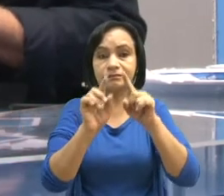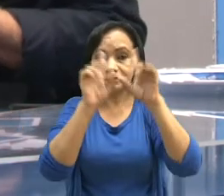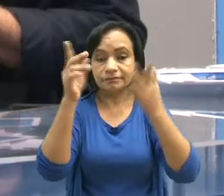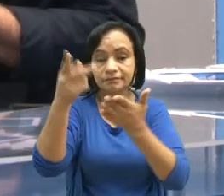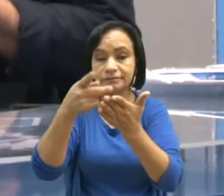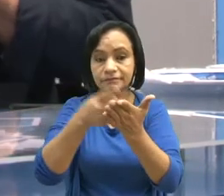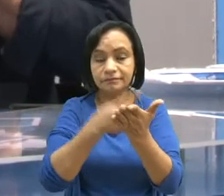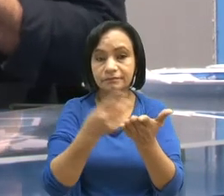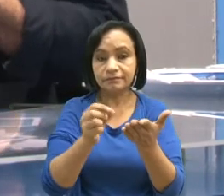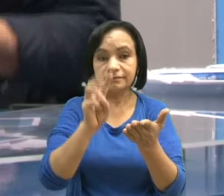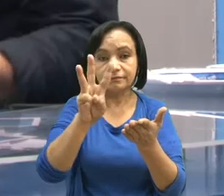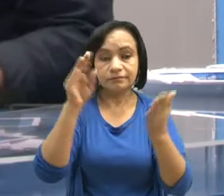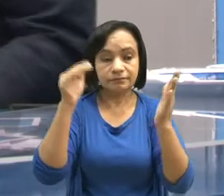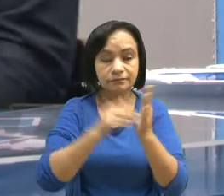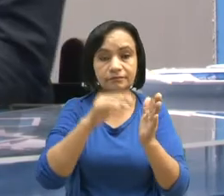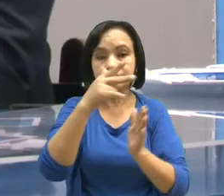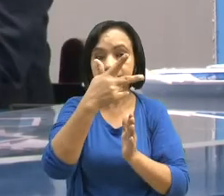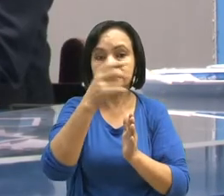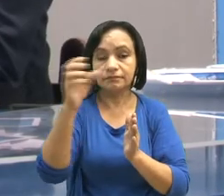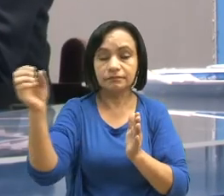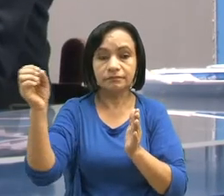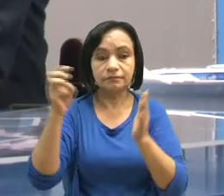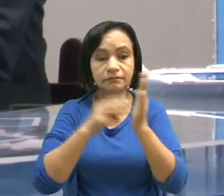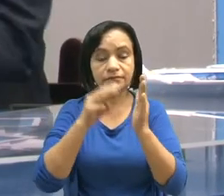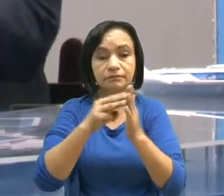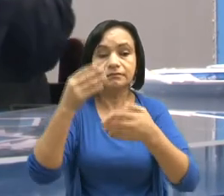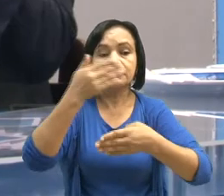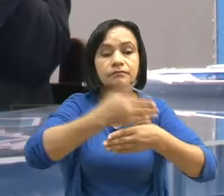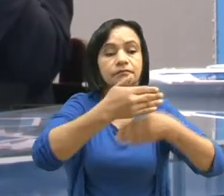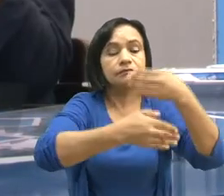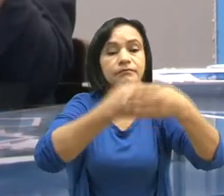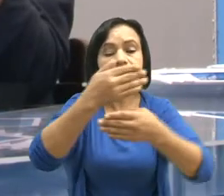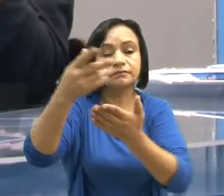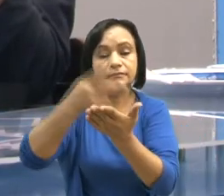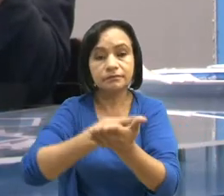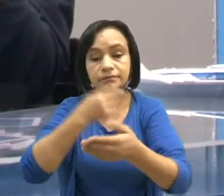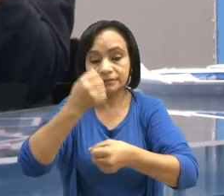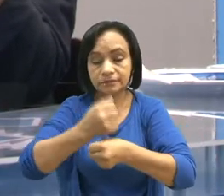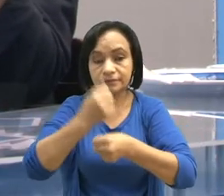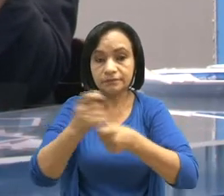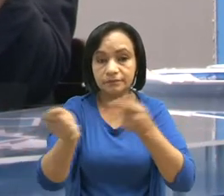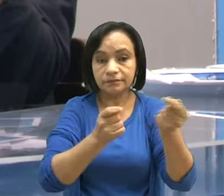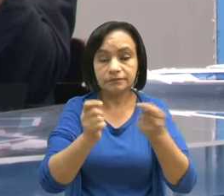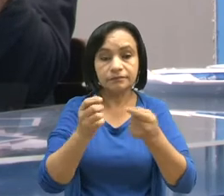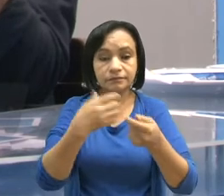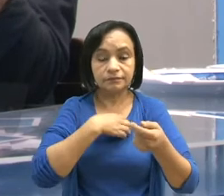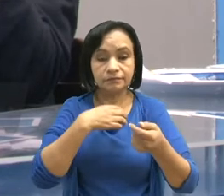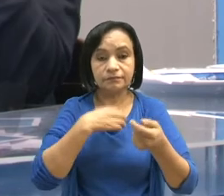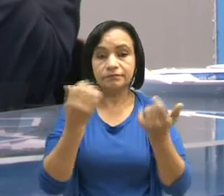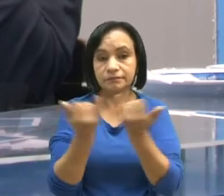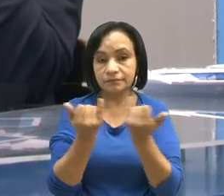presupuesto de 3.800 millones de Córdoba para ejecución física, pero también el plan de operación y mantenimiento de NACAL tiene un costo